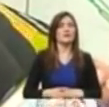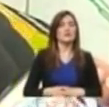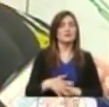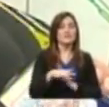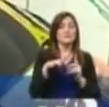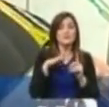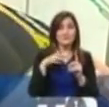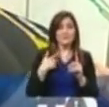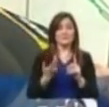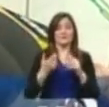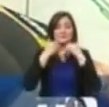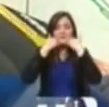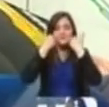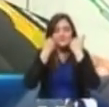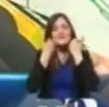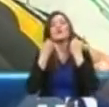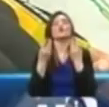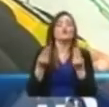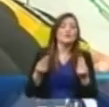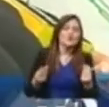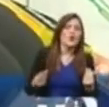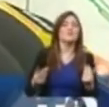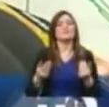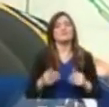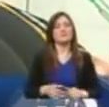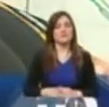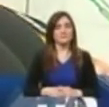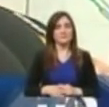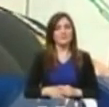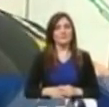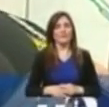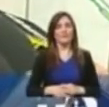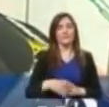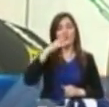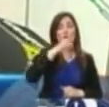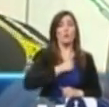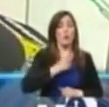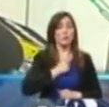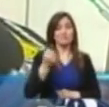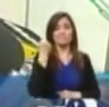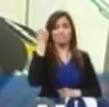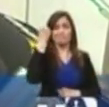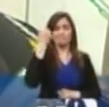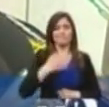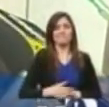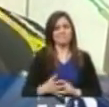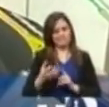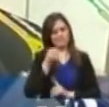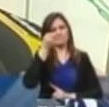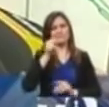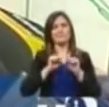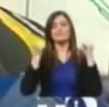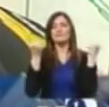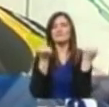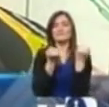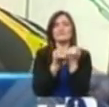cálido, un ambiente en donde los niños puedan restablecer sus derechos que, bueno, socialmente